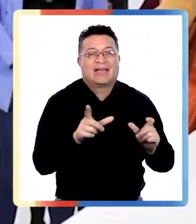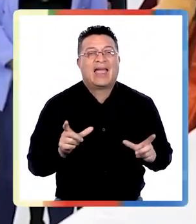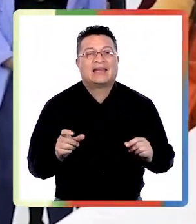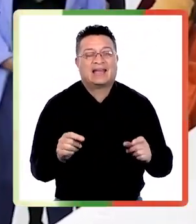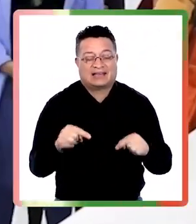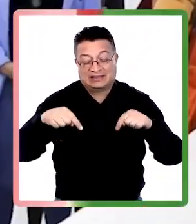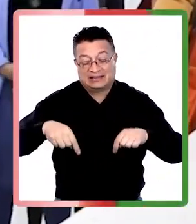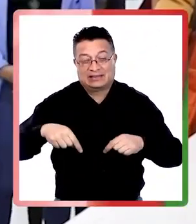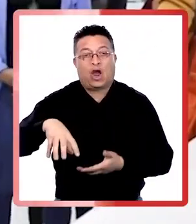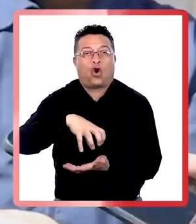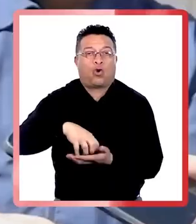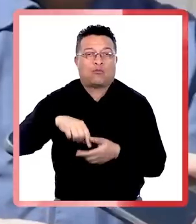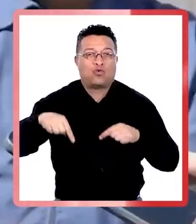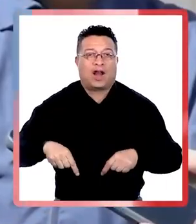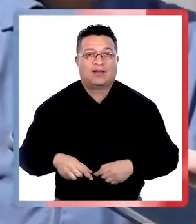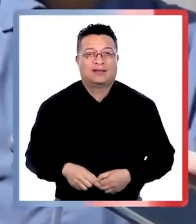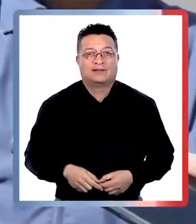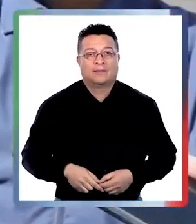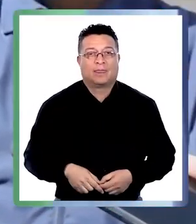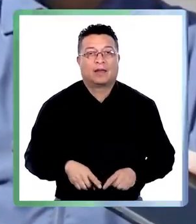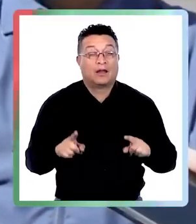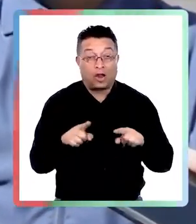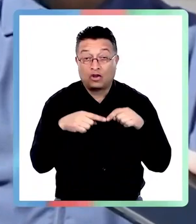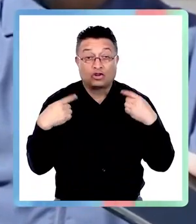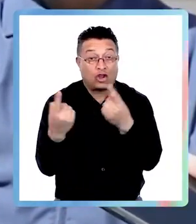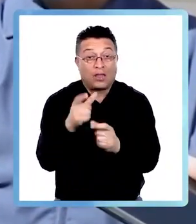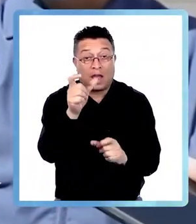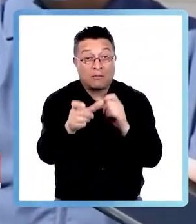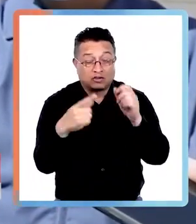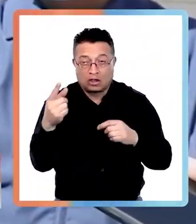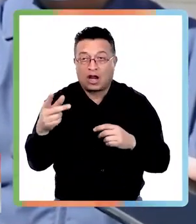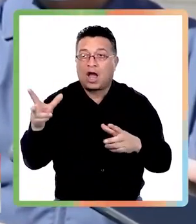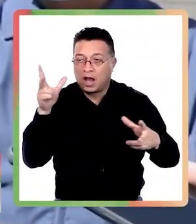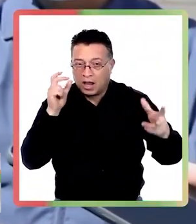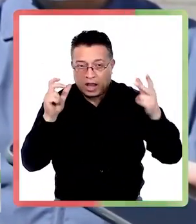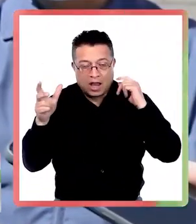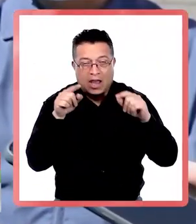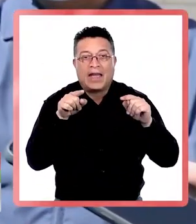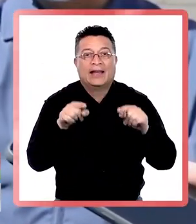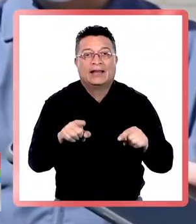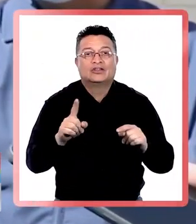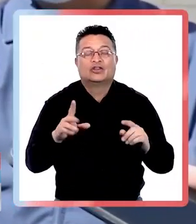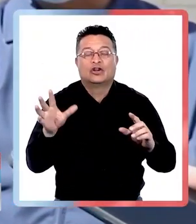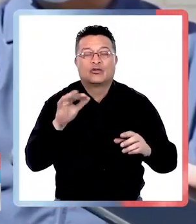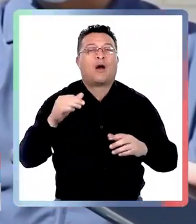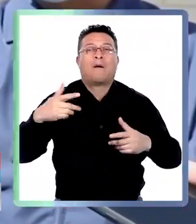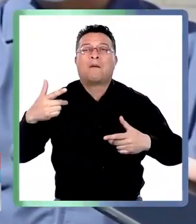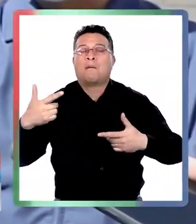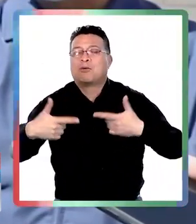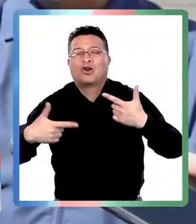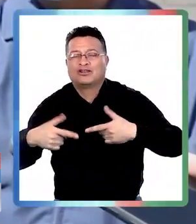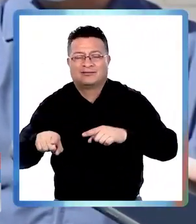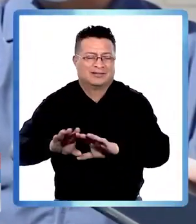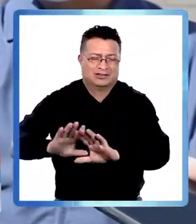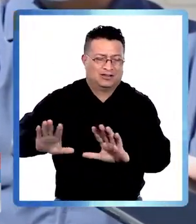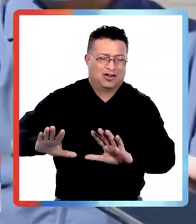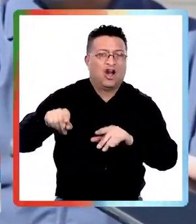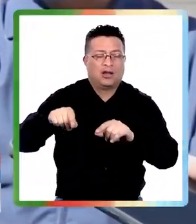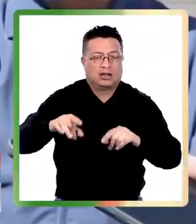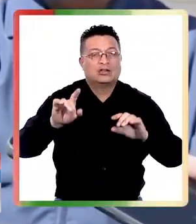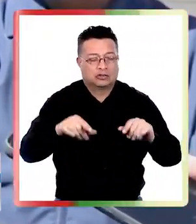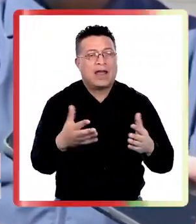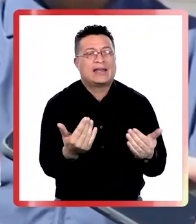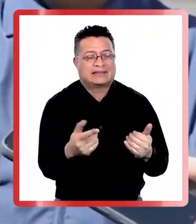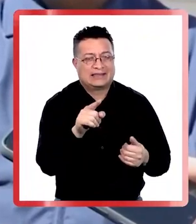nuestra comuna. Y está toda la gente ya escuchando a la ciudadanía, porque esto no tiene que ver con colores, esto tiene que ver con la necesidad real que tiene